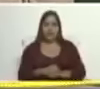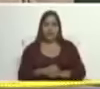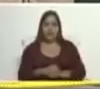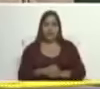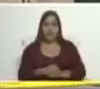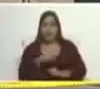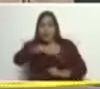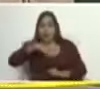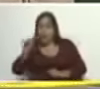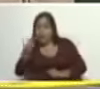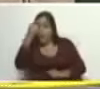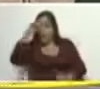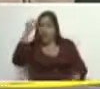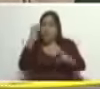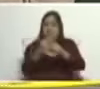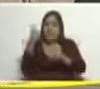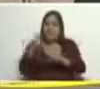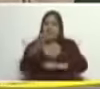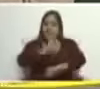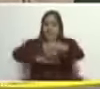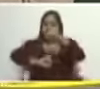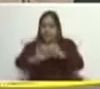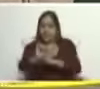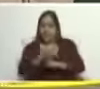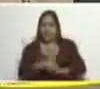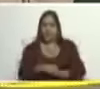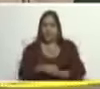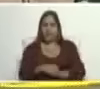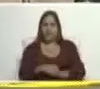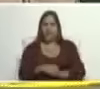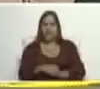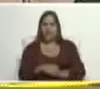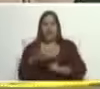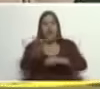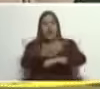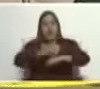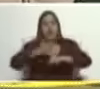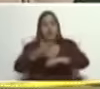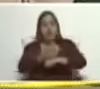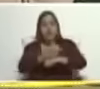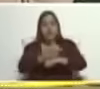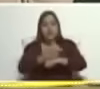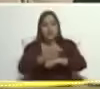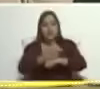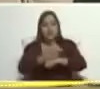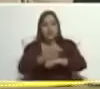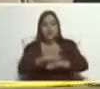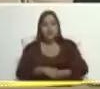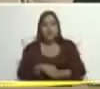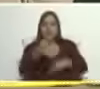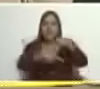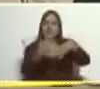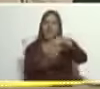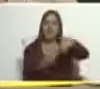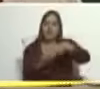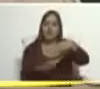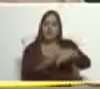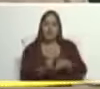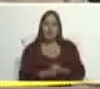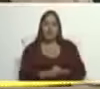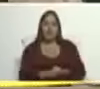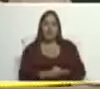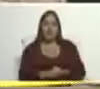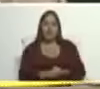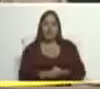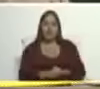nuestro deber es defender a los gobiernos y a los procesos